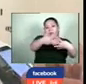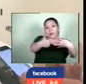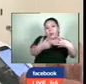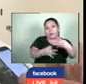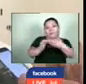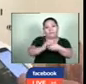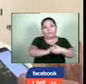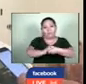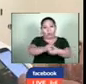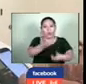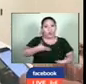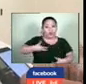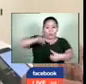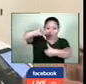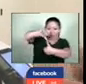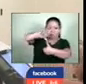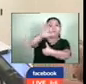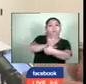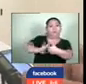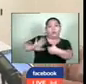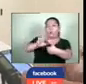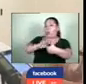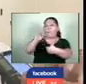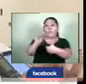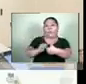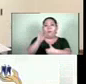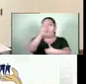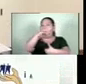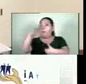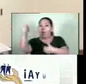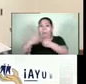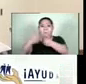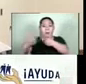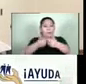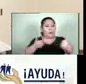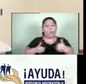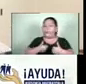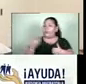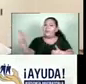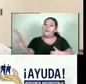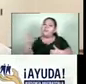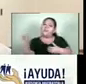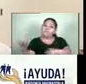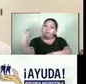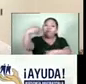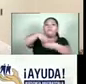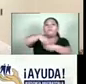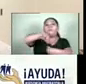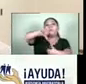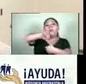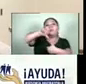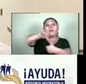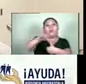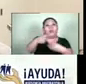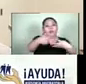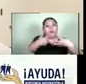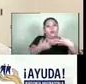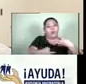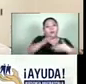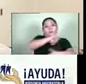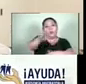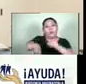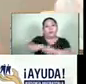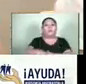conjuntas. Somos una región tan pequeña que no podemos hablar de políticas solo para un país, sino que necesitamos políticas integrales para toda la